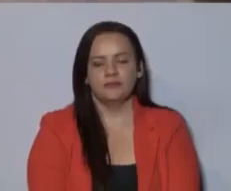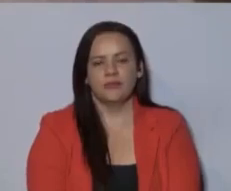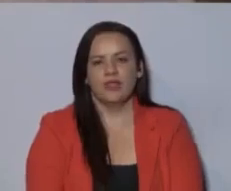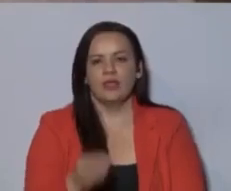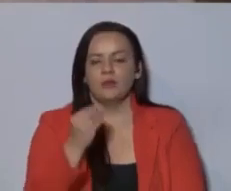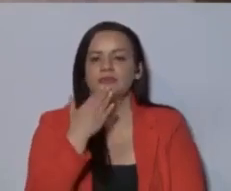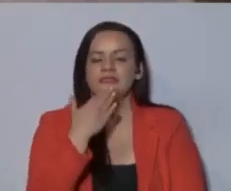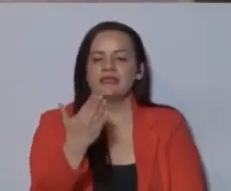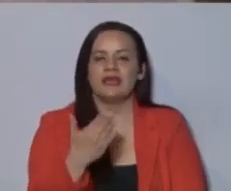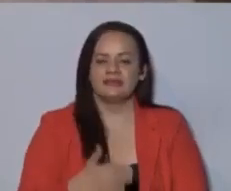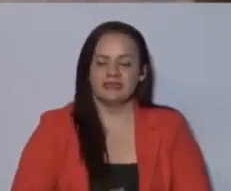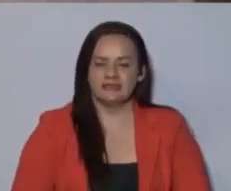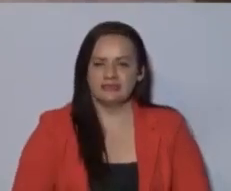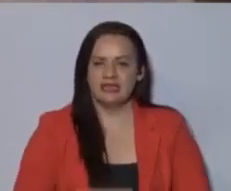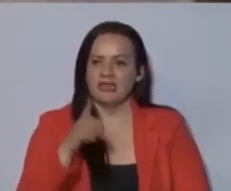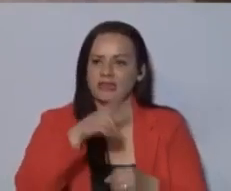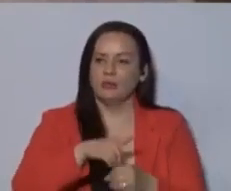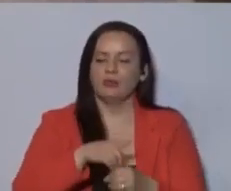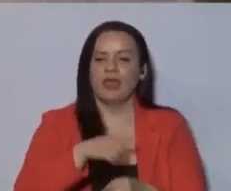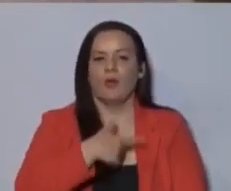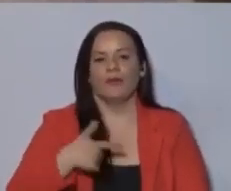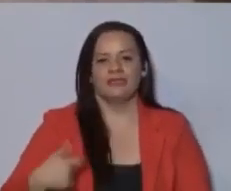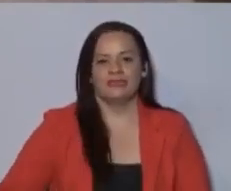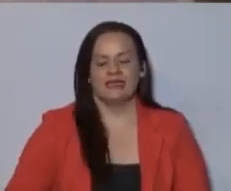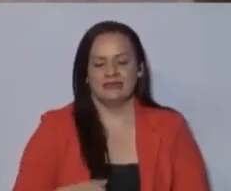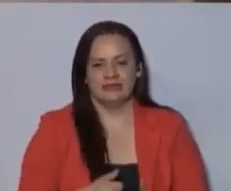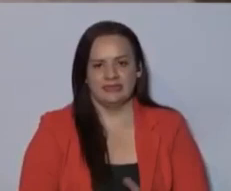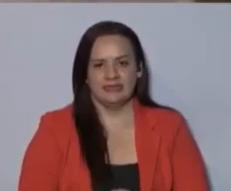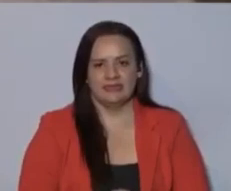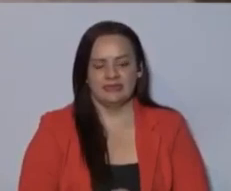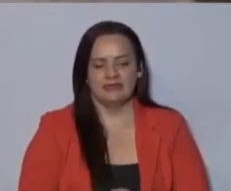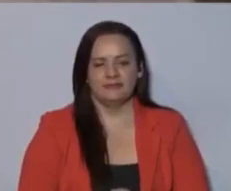Muchas gracias, diputado presidente.